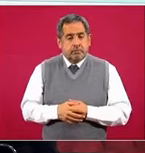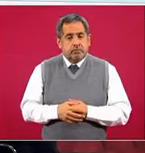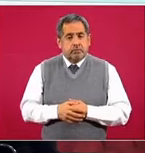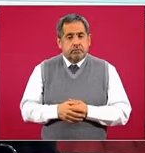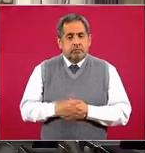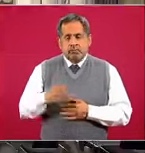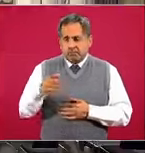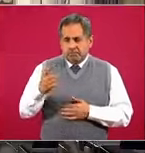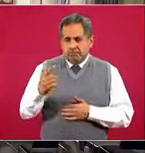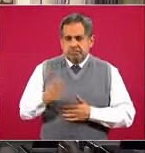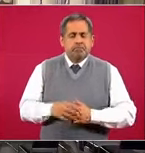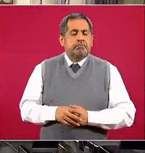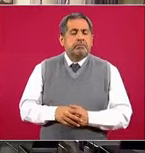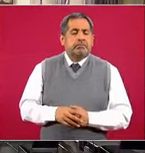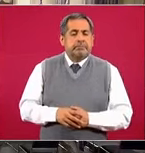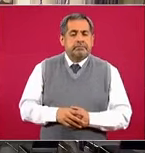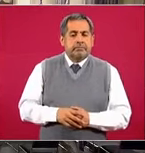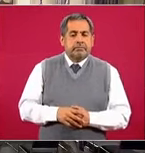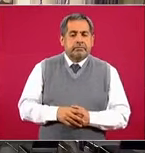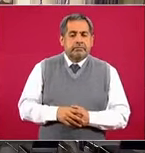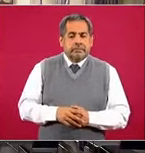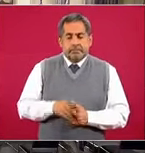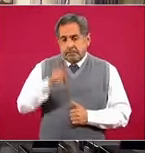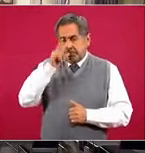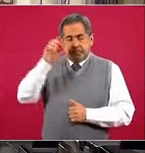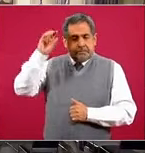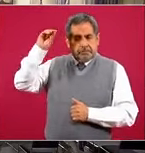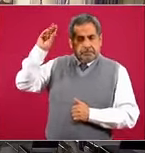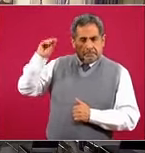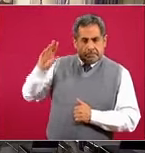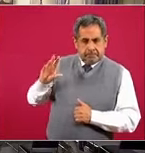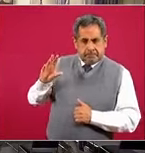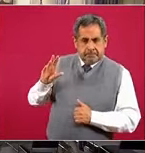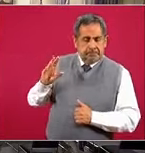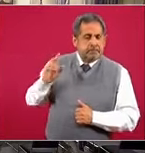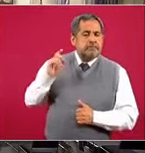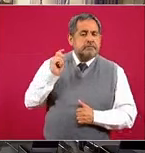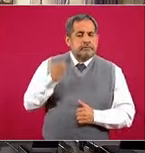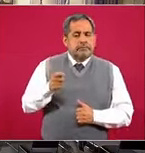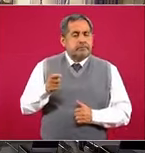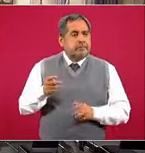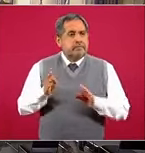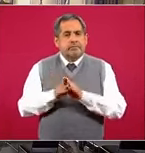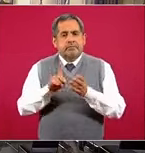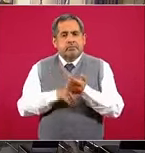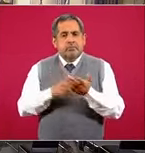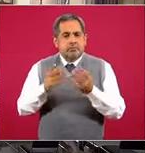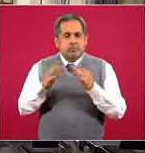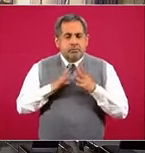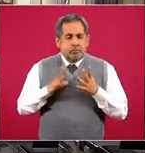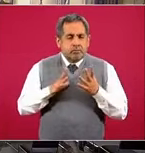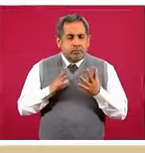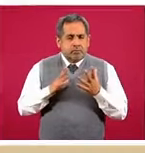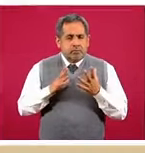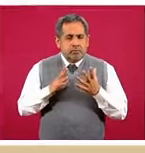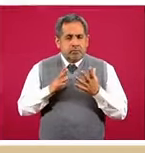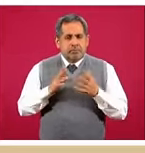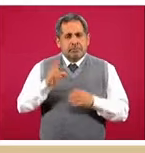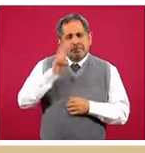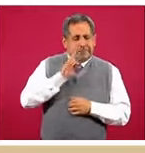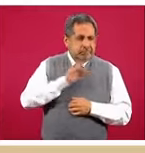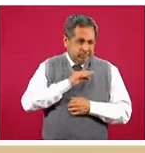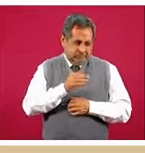la siguiente, por favor. El semáforo de riesgo no tiene margen de